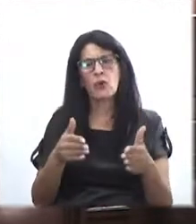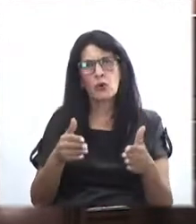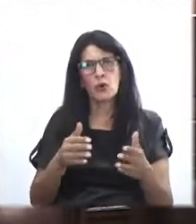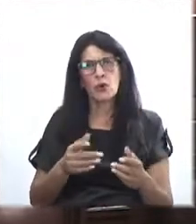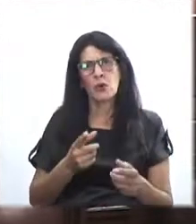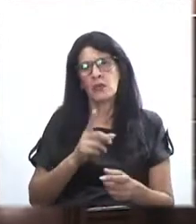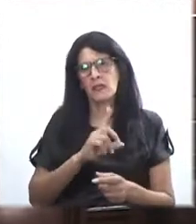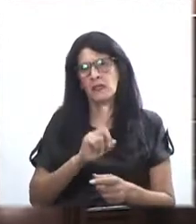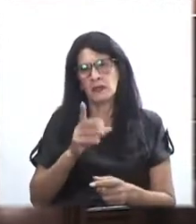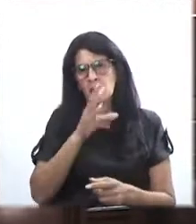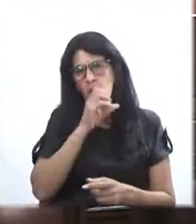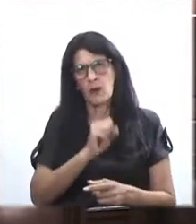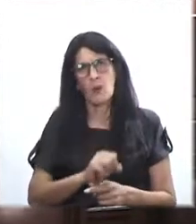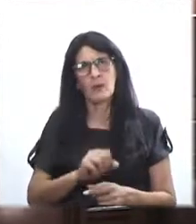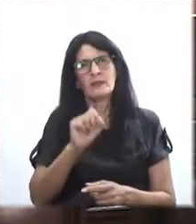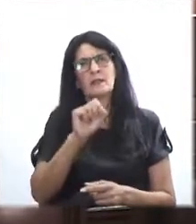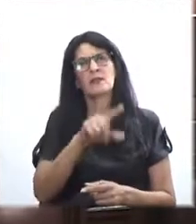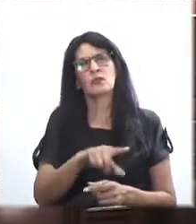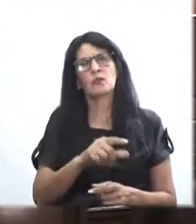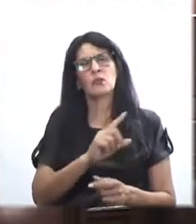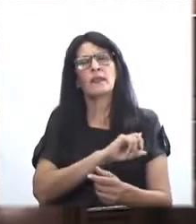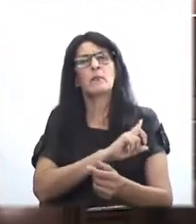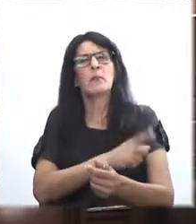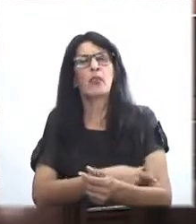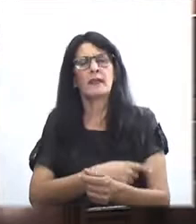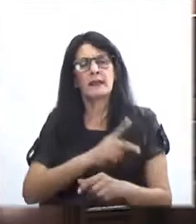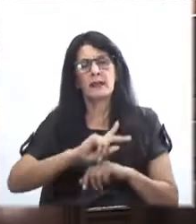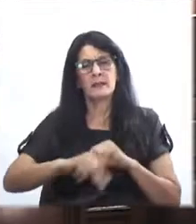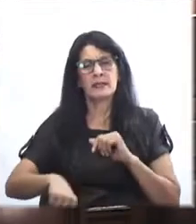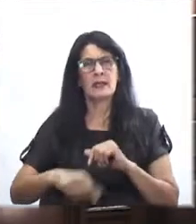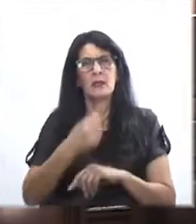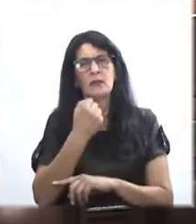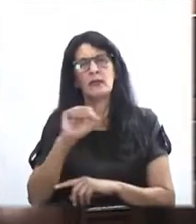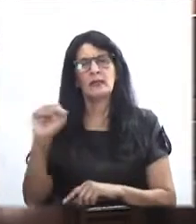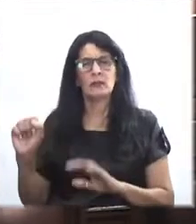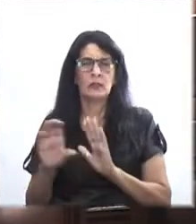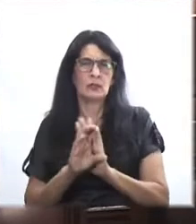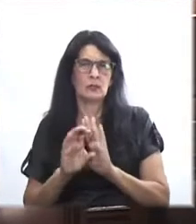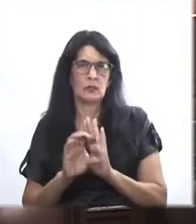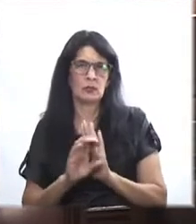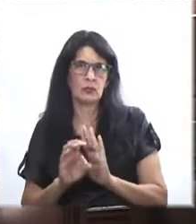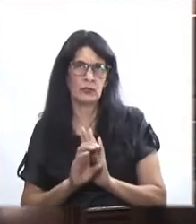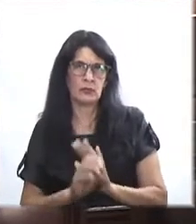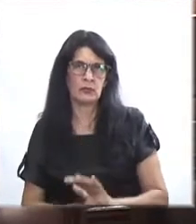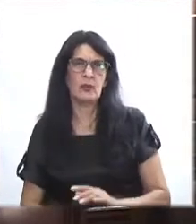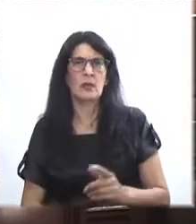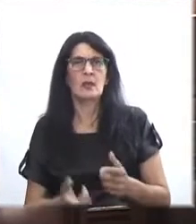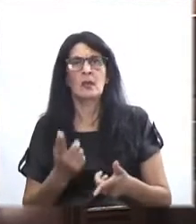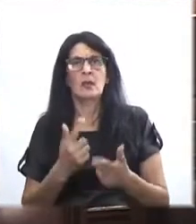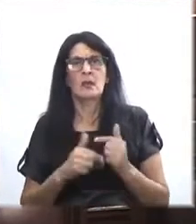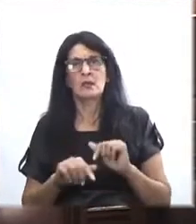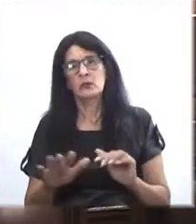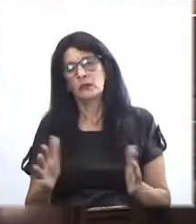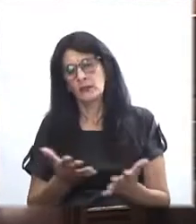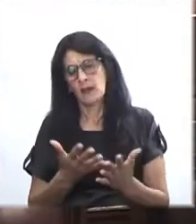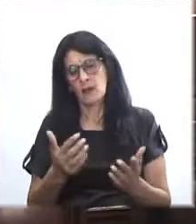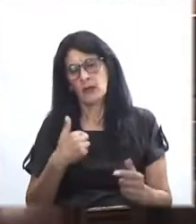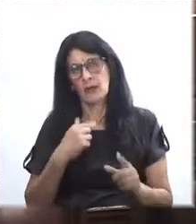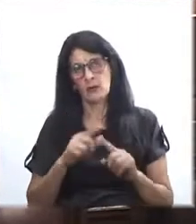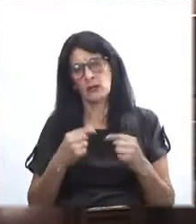a sus aspiraciones de poder ilimitado violando la Constitución. Entonces ahora lo que nosotros le estamos